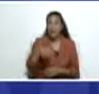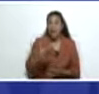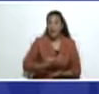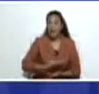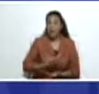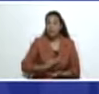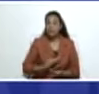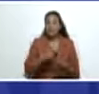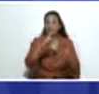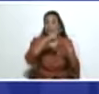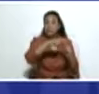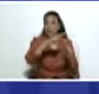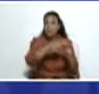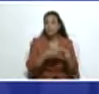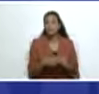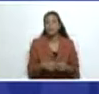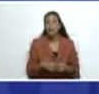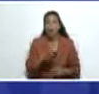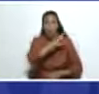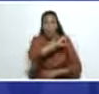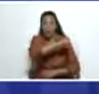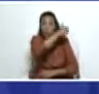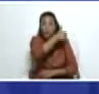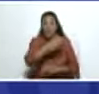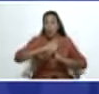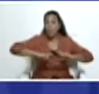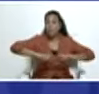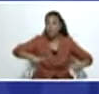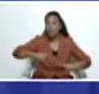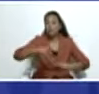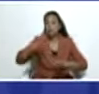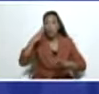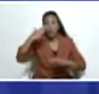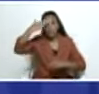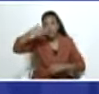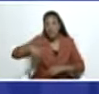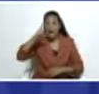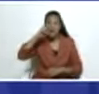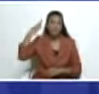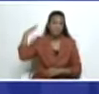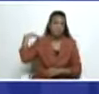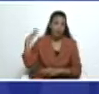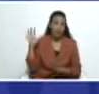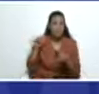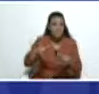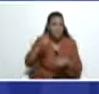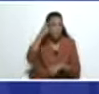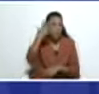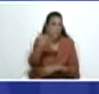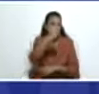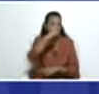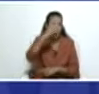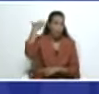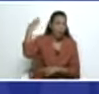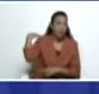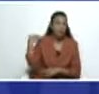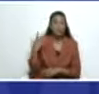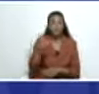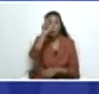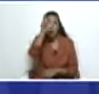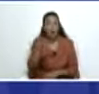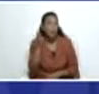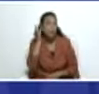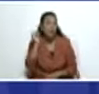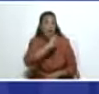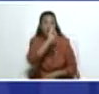el general Suárez Churio, que era comandante del ejército para entonces. Por allá está con una de las heroínas,